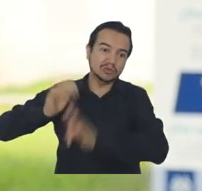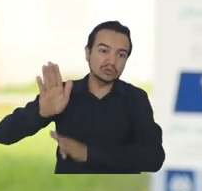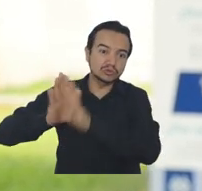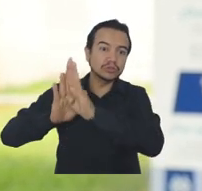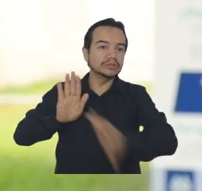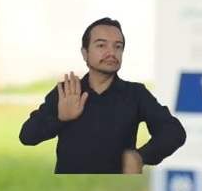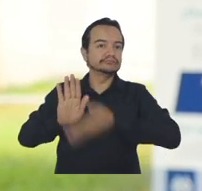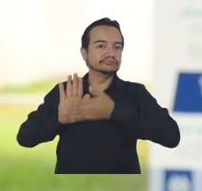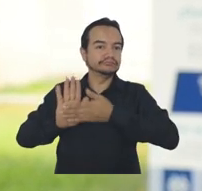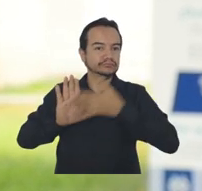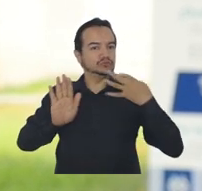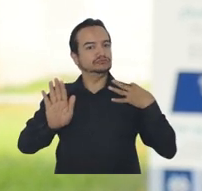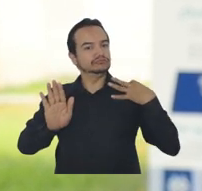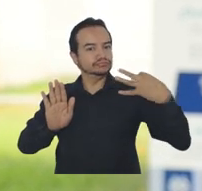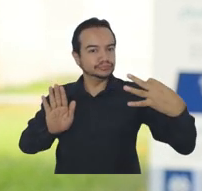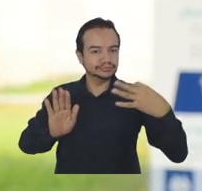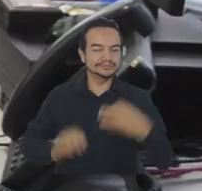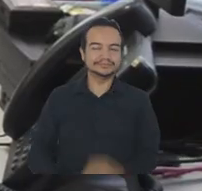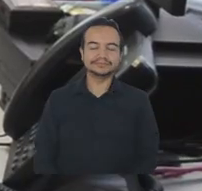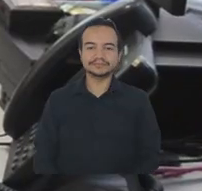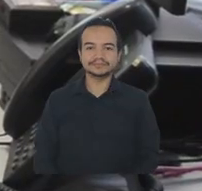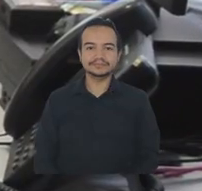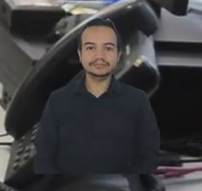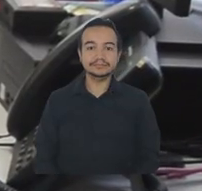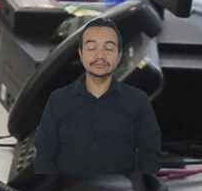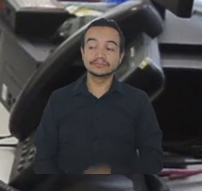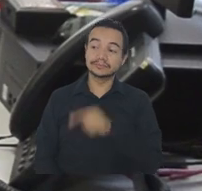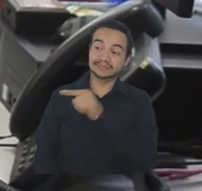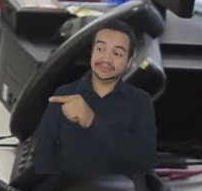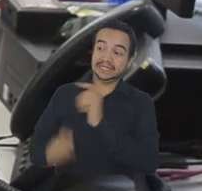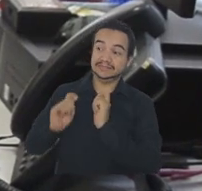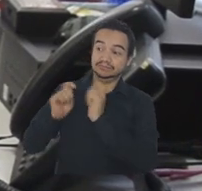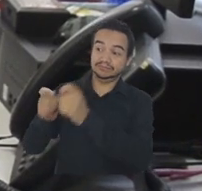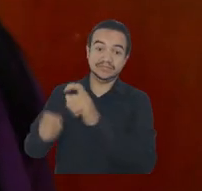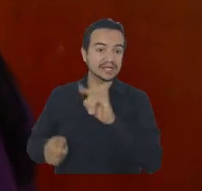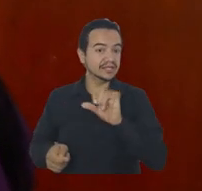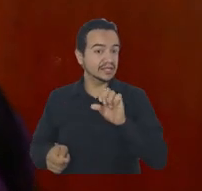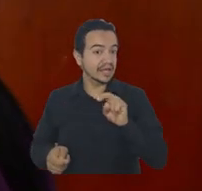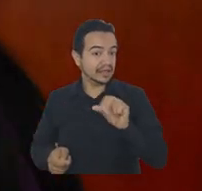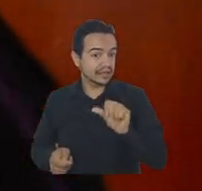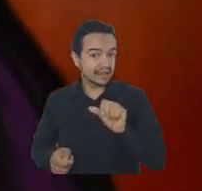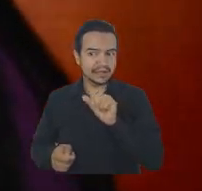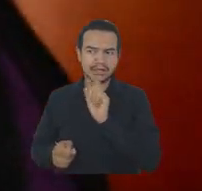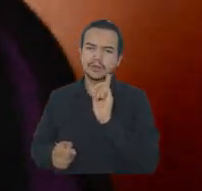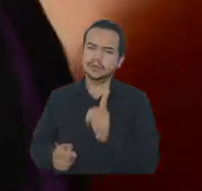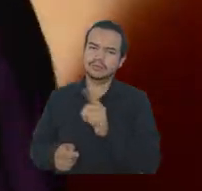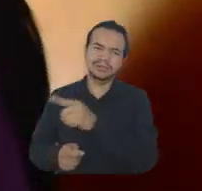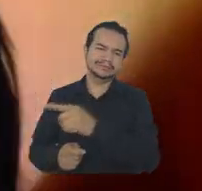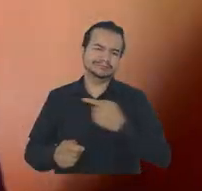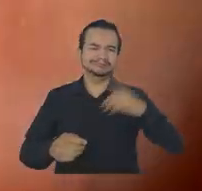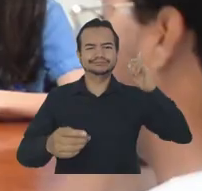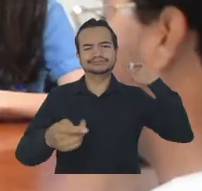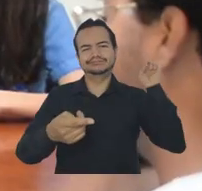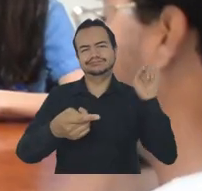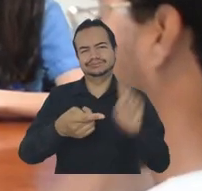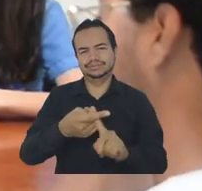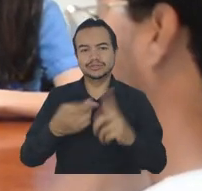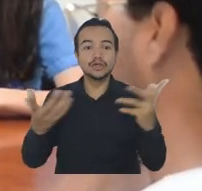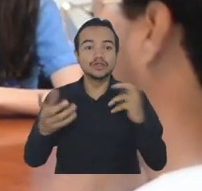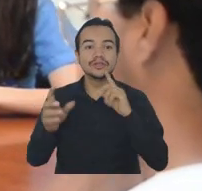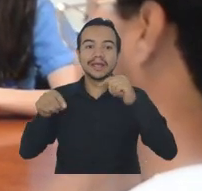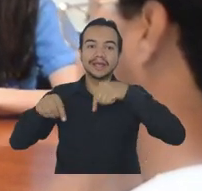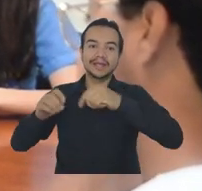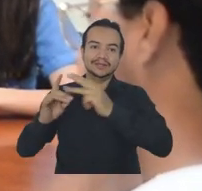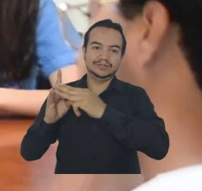y seguirá avanzando en sus procesos misionales. Esta designación de Diana Acosta es un reconocimiento a su amplia trayectoria dentro de la Alma